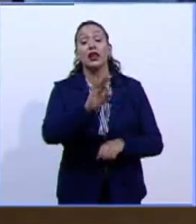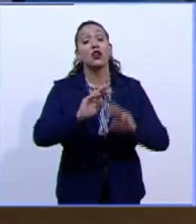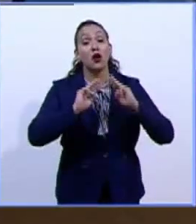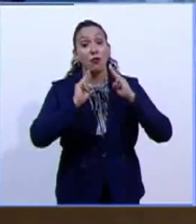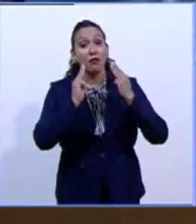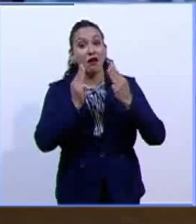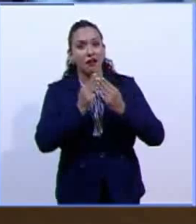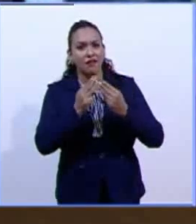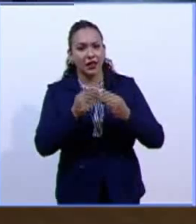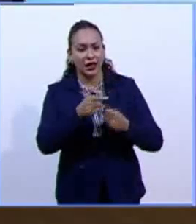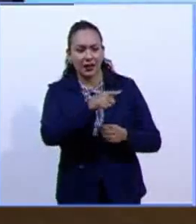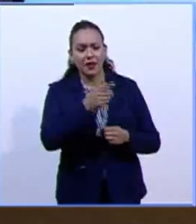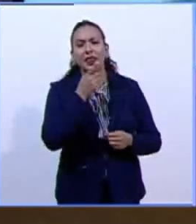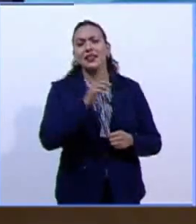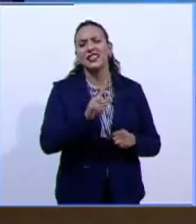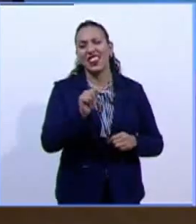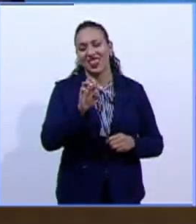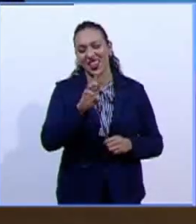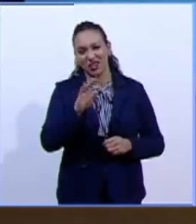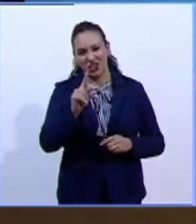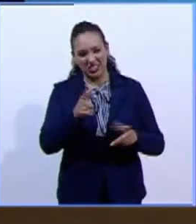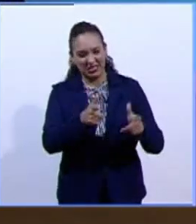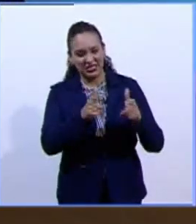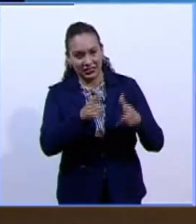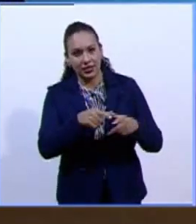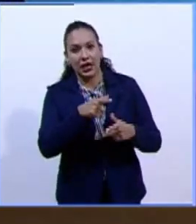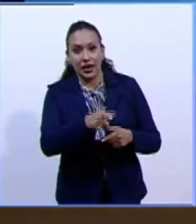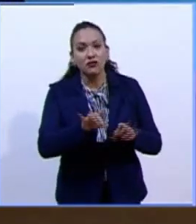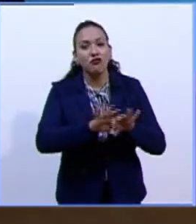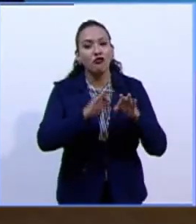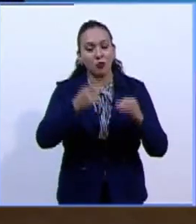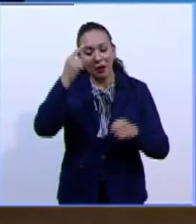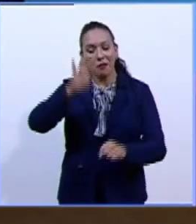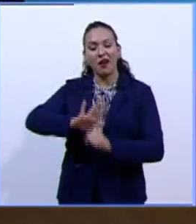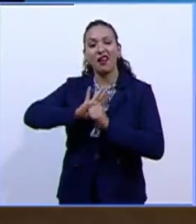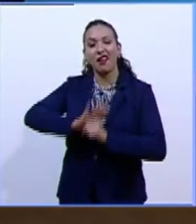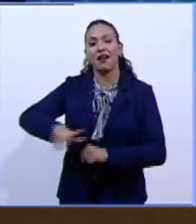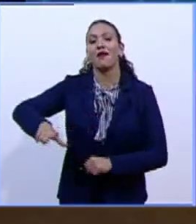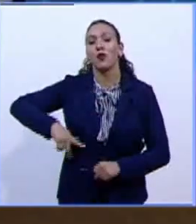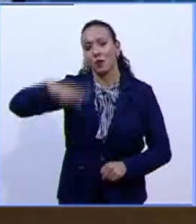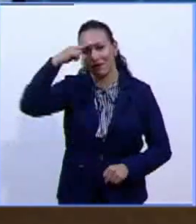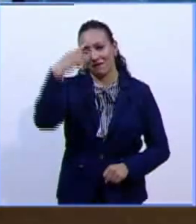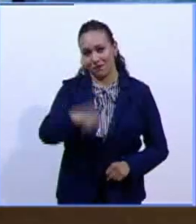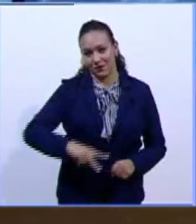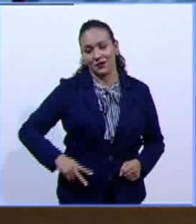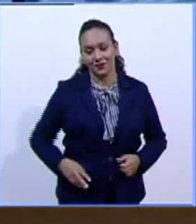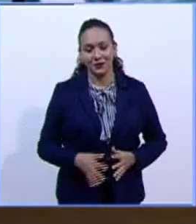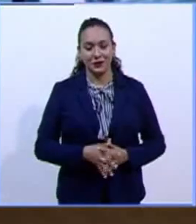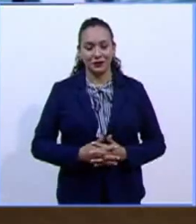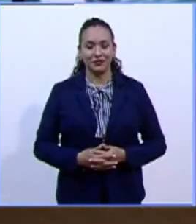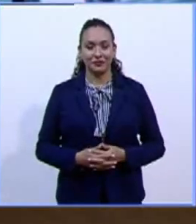organizaciones terroristas es un mecanismo para presionar al gobierno de México.